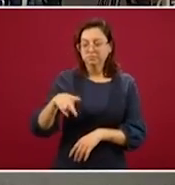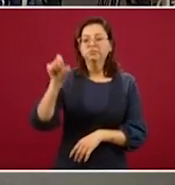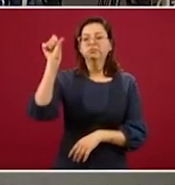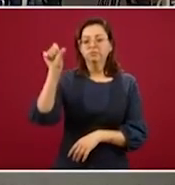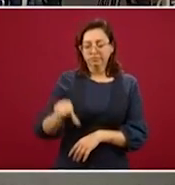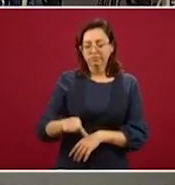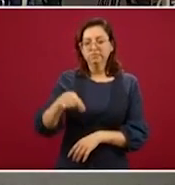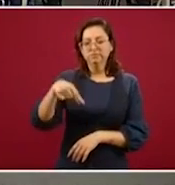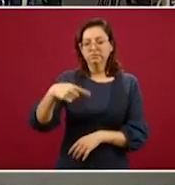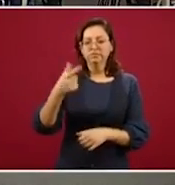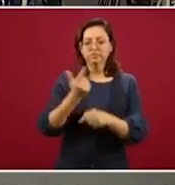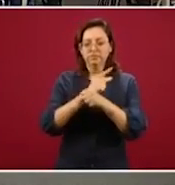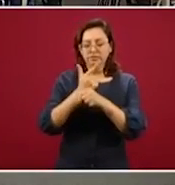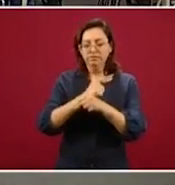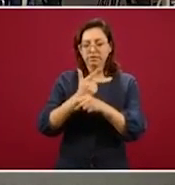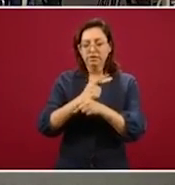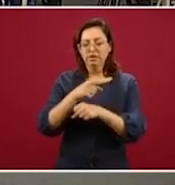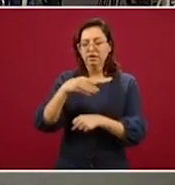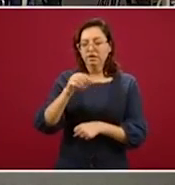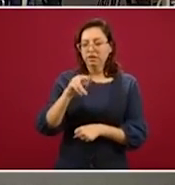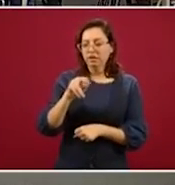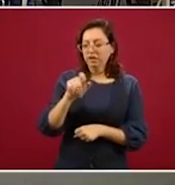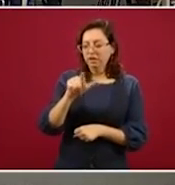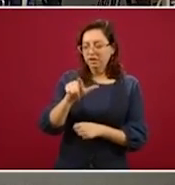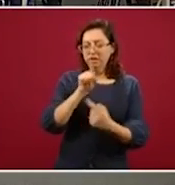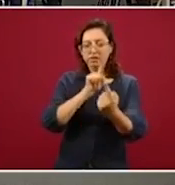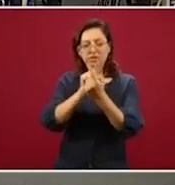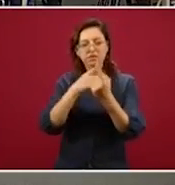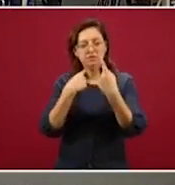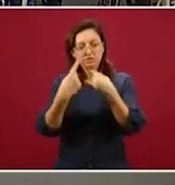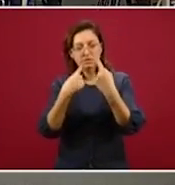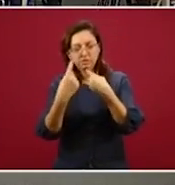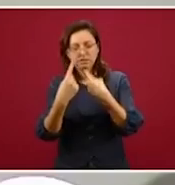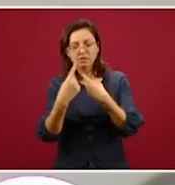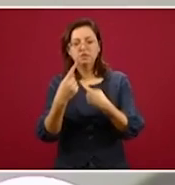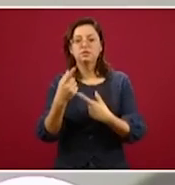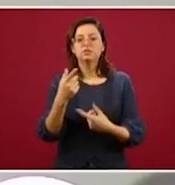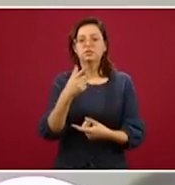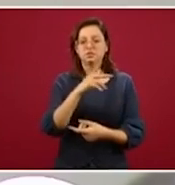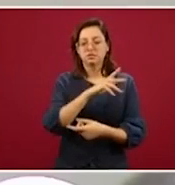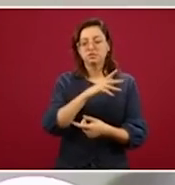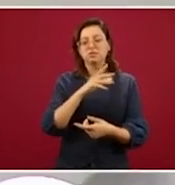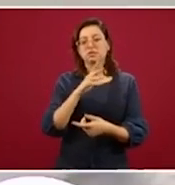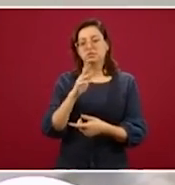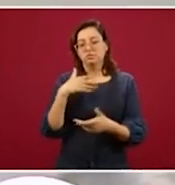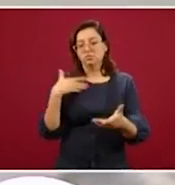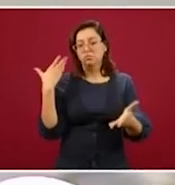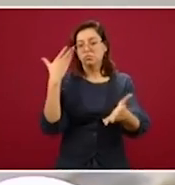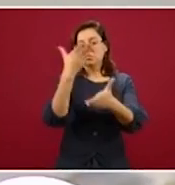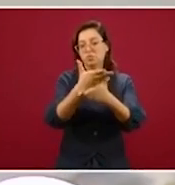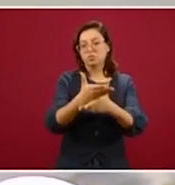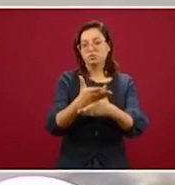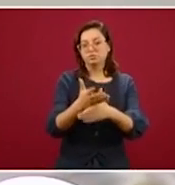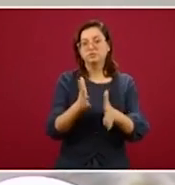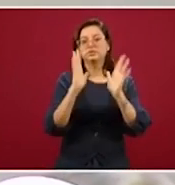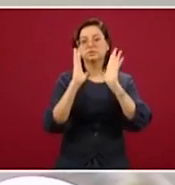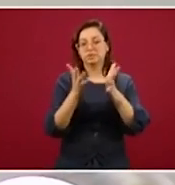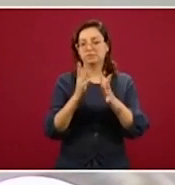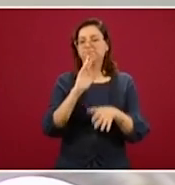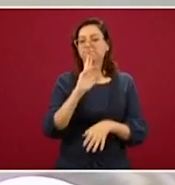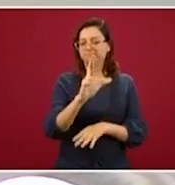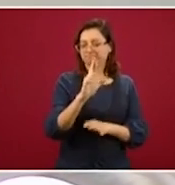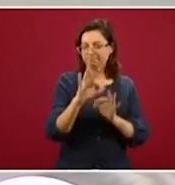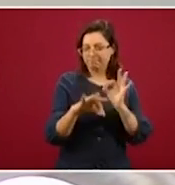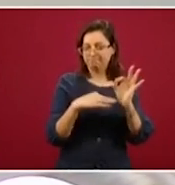licenciado Bartlett, a ver si ahora que voy a Hermosillo ya llevo una